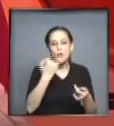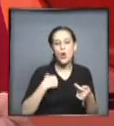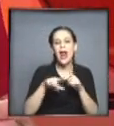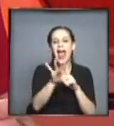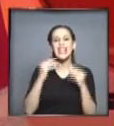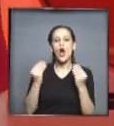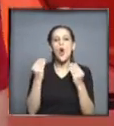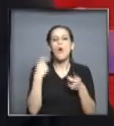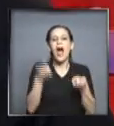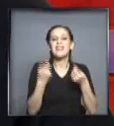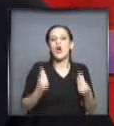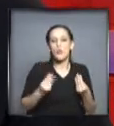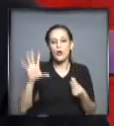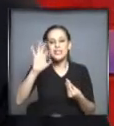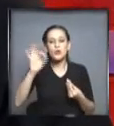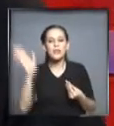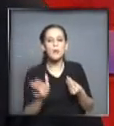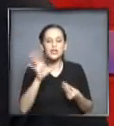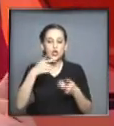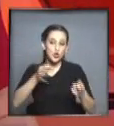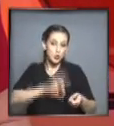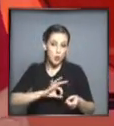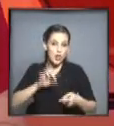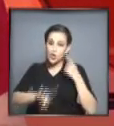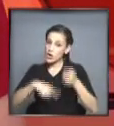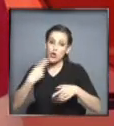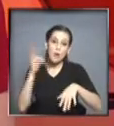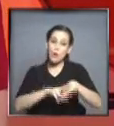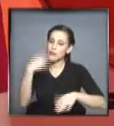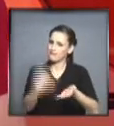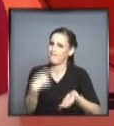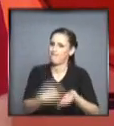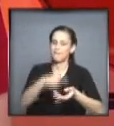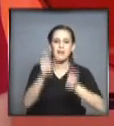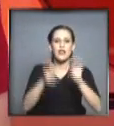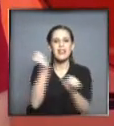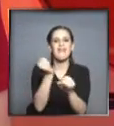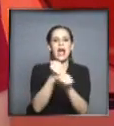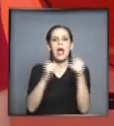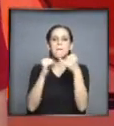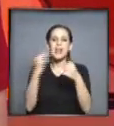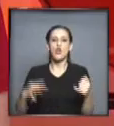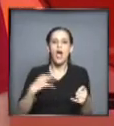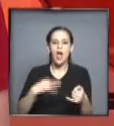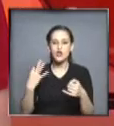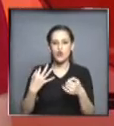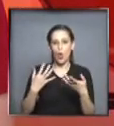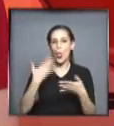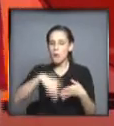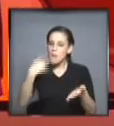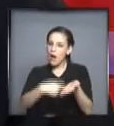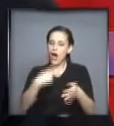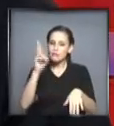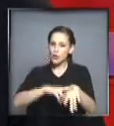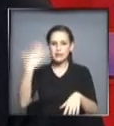cómo destinarla. A los vagos. 50% del sueldo se va en impuestos. La gente trabaja medio año para financiar para el nada, Estado. Para nada, los sueldos han crecido